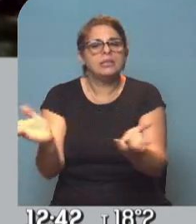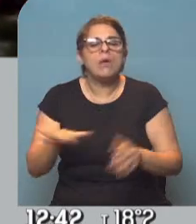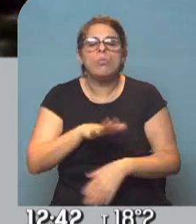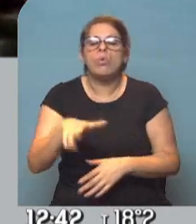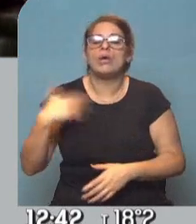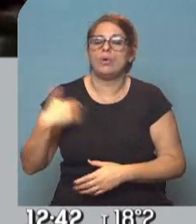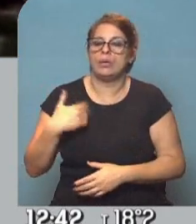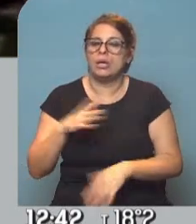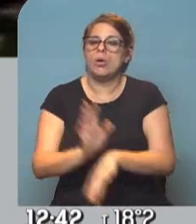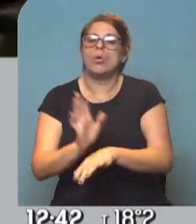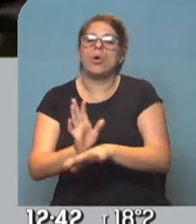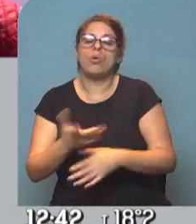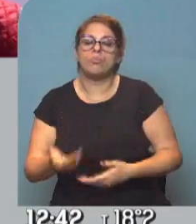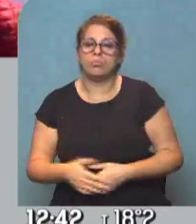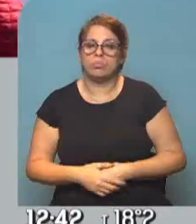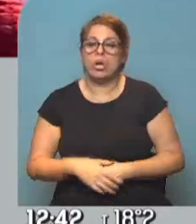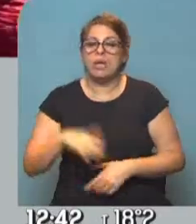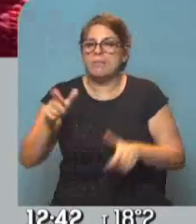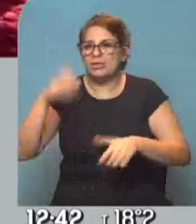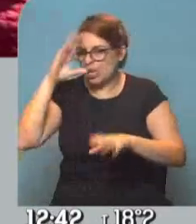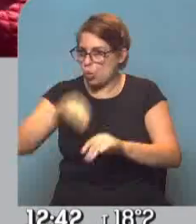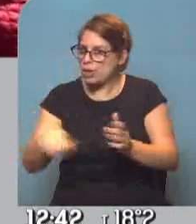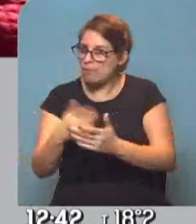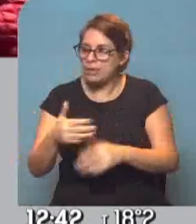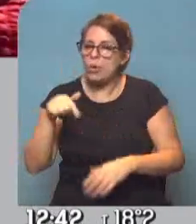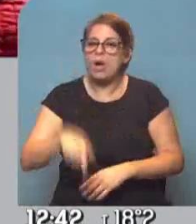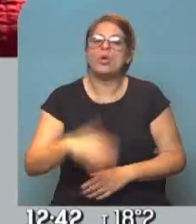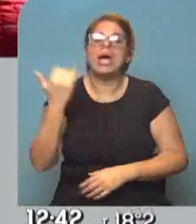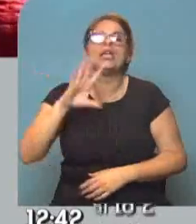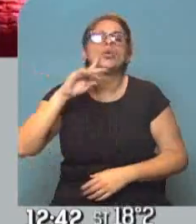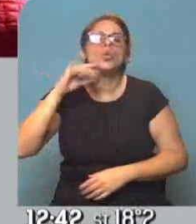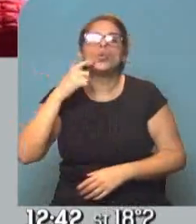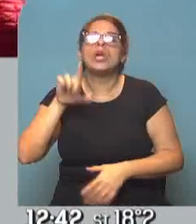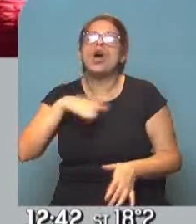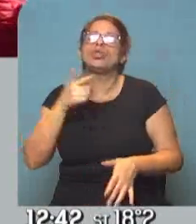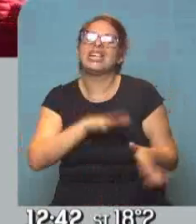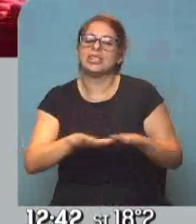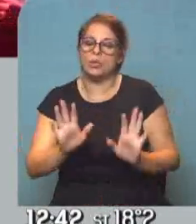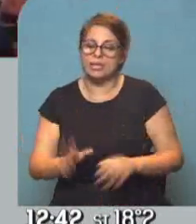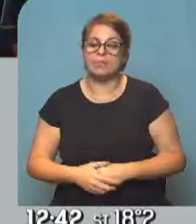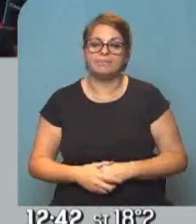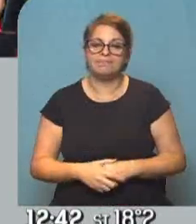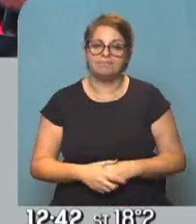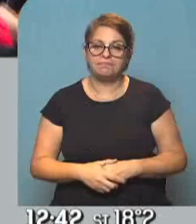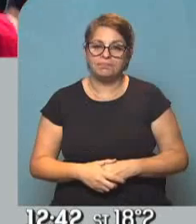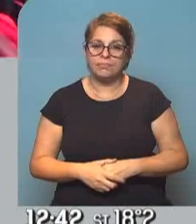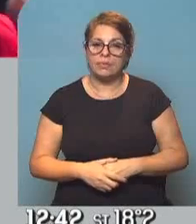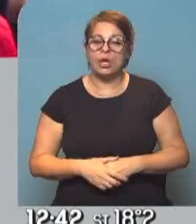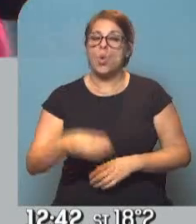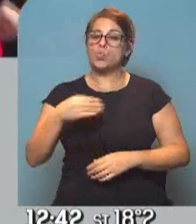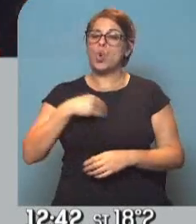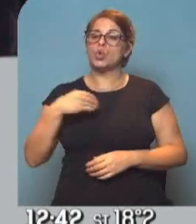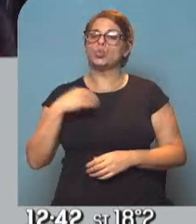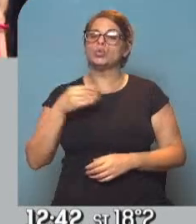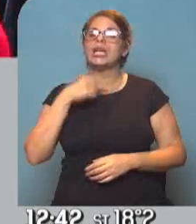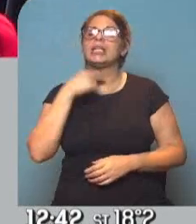de fe continuista del PT en ese momento, ya nadie se acuerda, pero eso ocurría, ahora tenemos un Lula en otra sintonía, digamos, pero eso además, la voluntad de